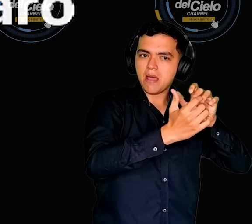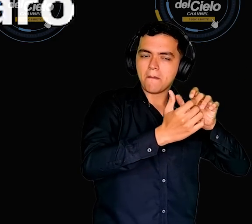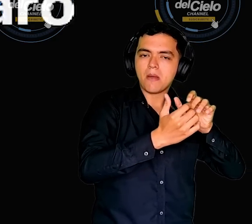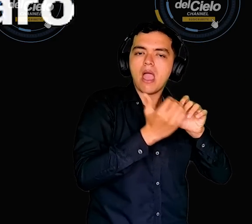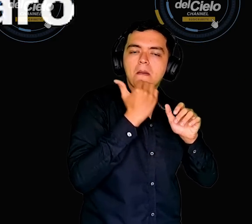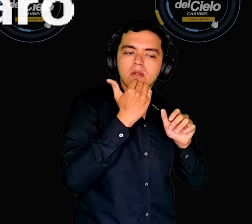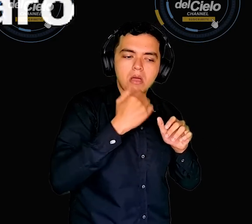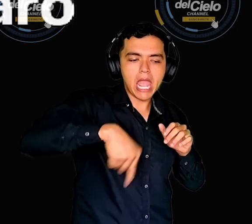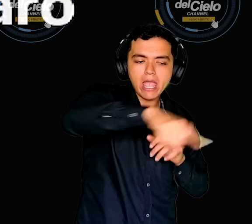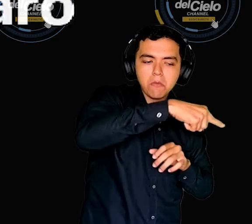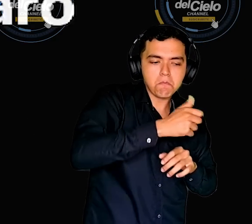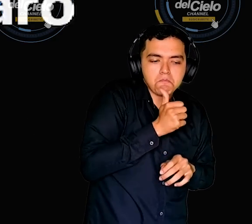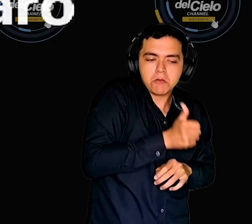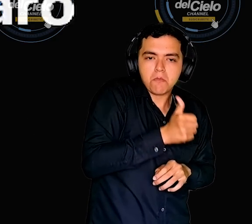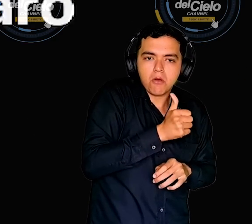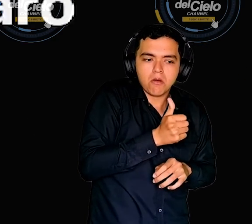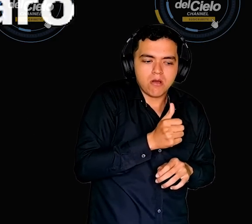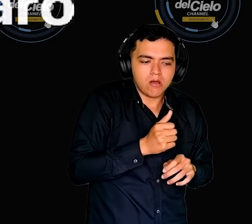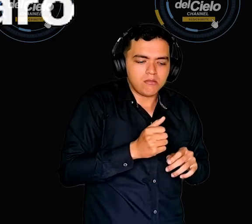¿Me están escuchando, hermanos?